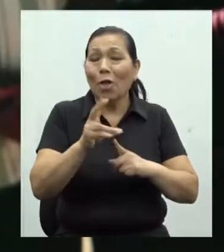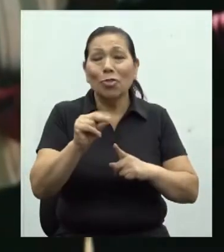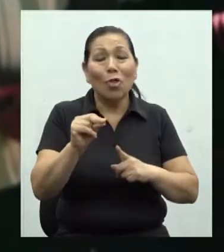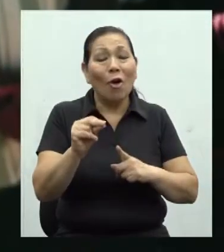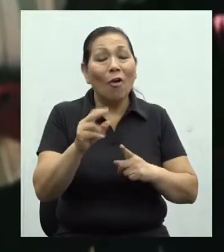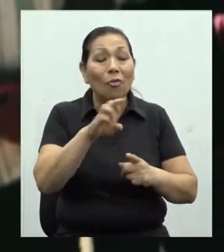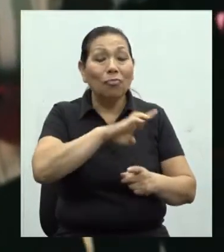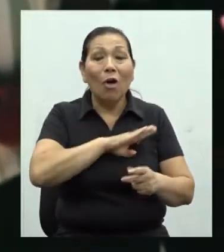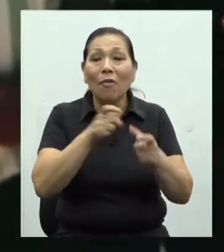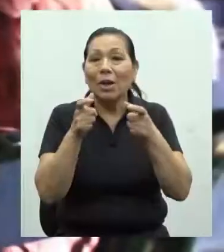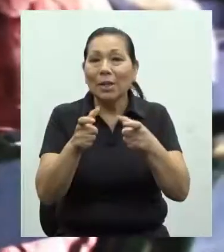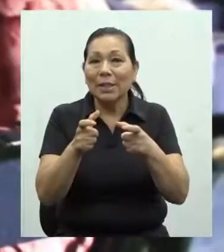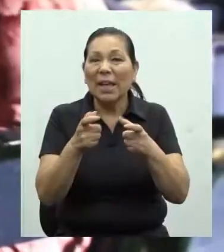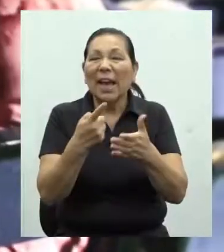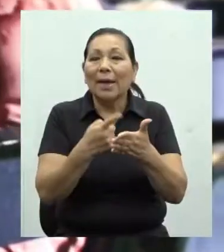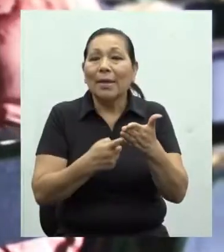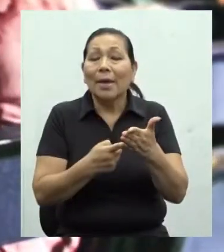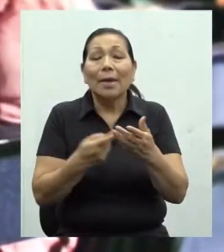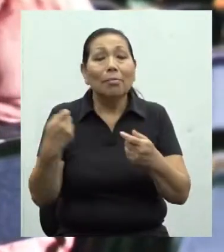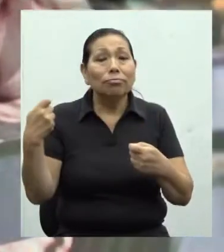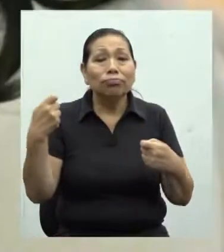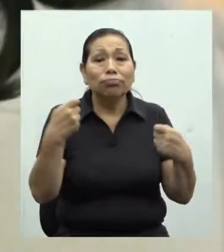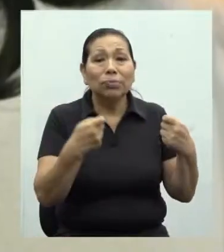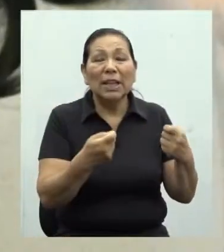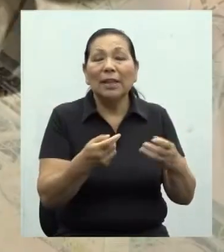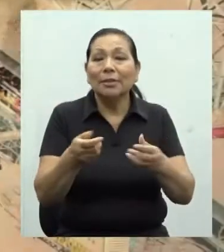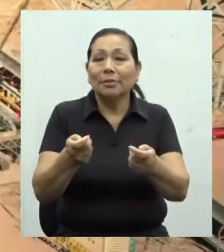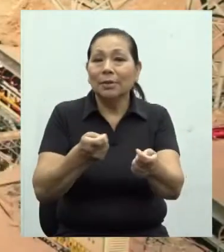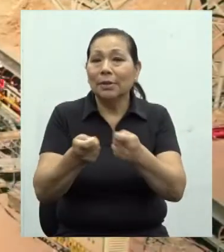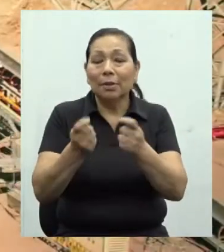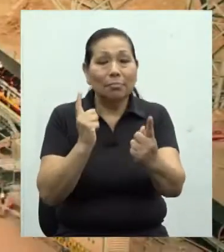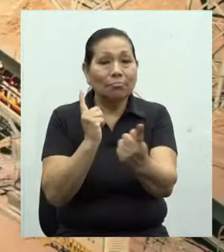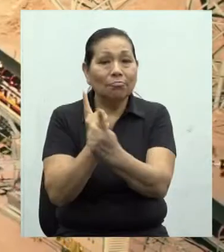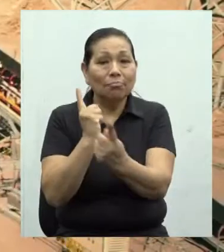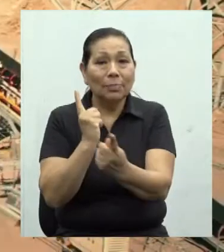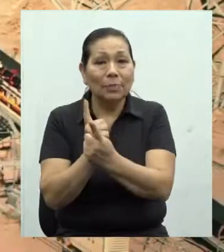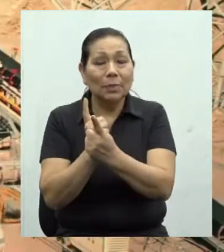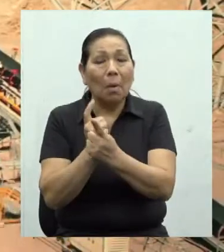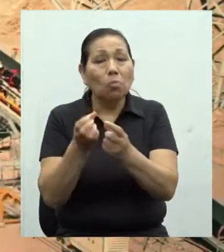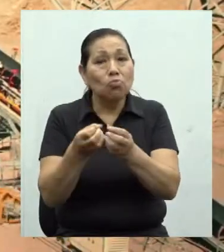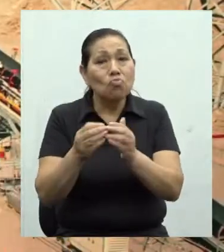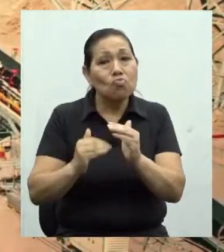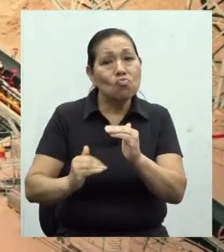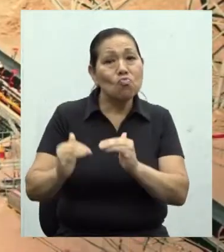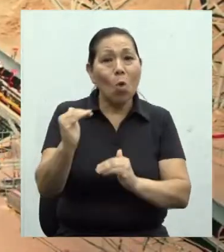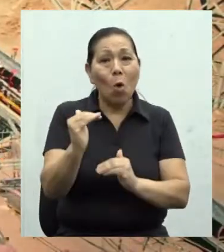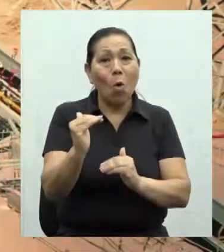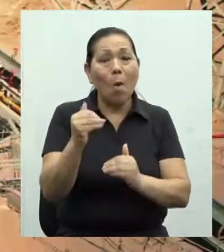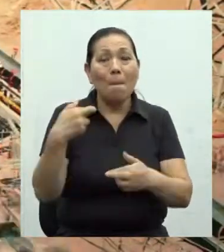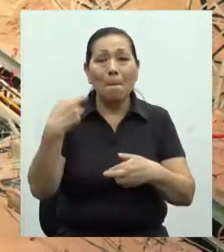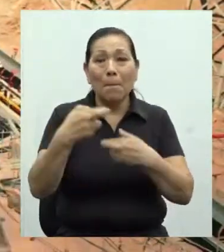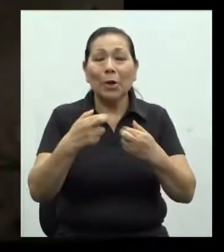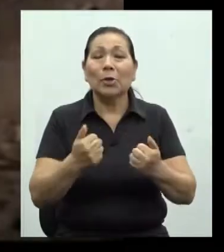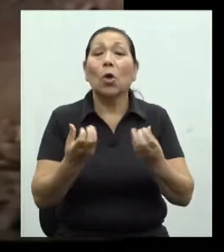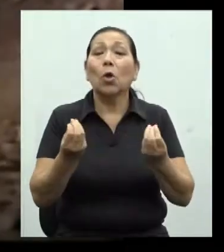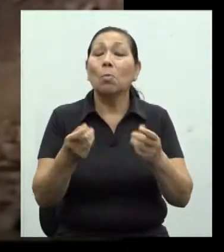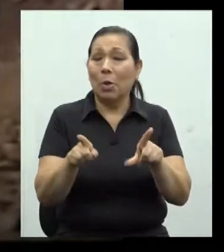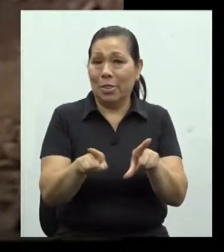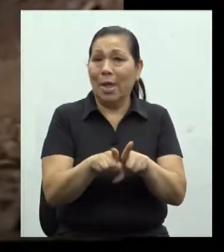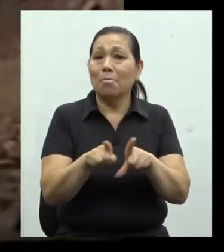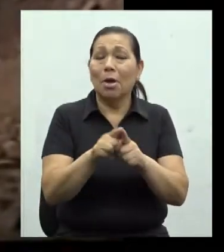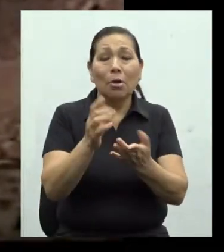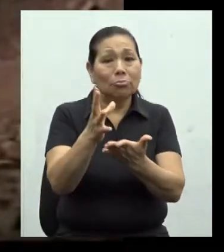no confiscatoriedad, debido a que el aporte se relaciona directamente al volumen y cantidad de producción, así como